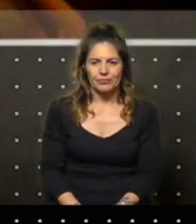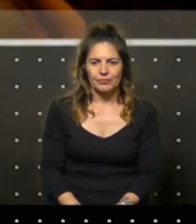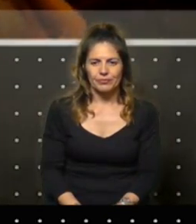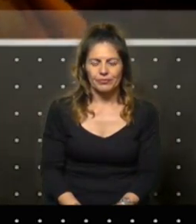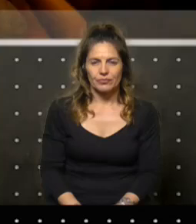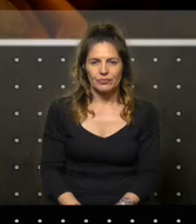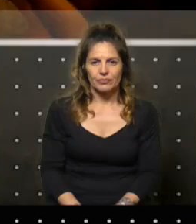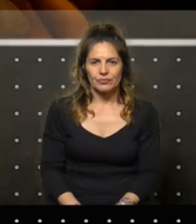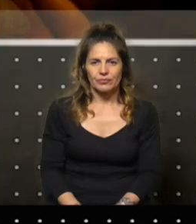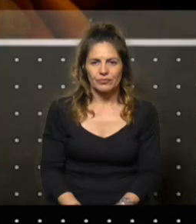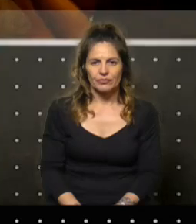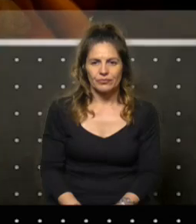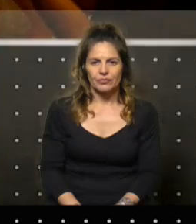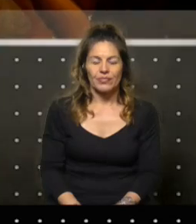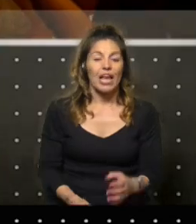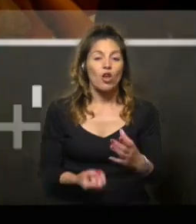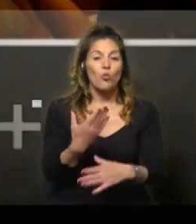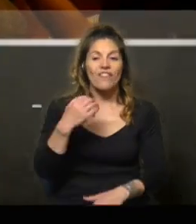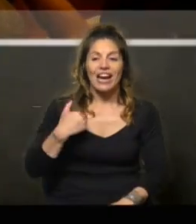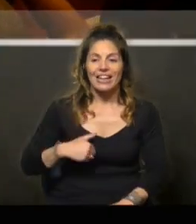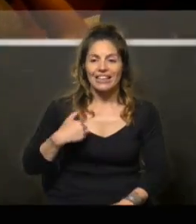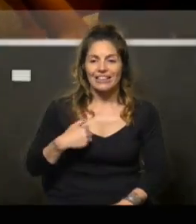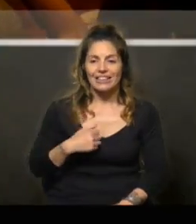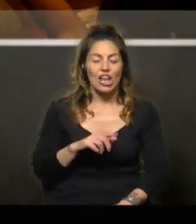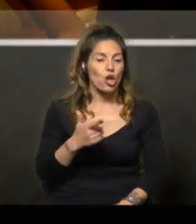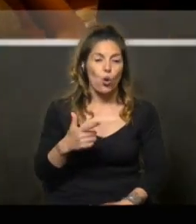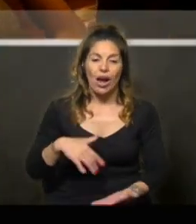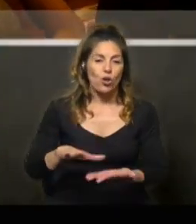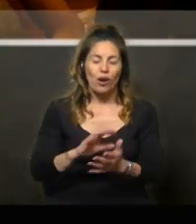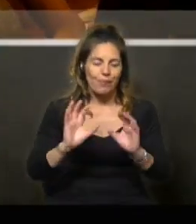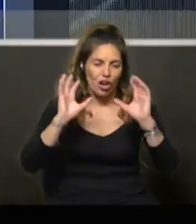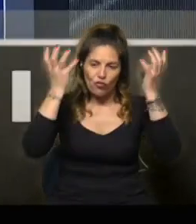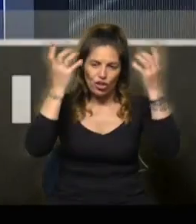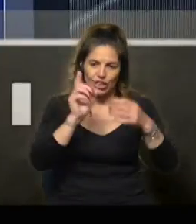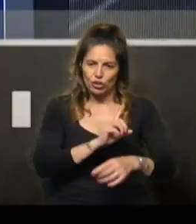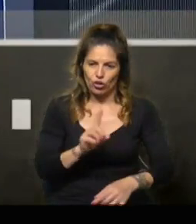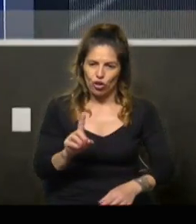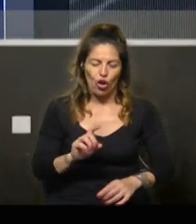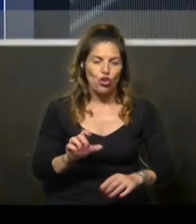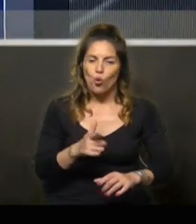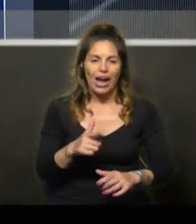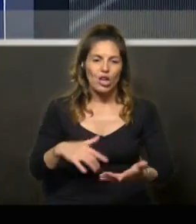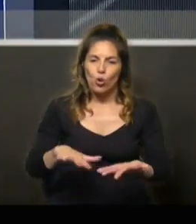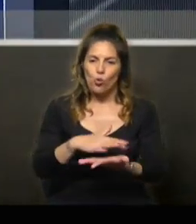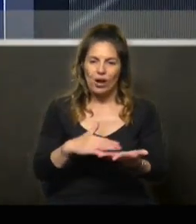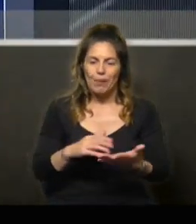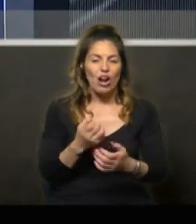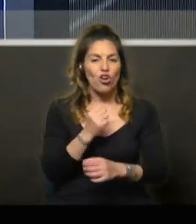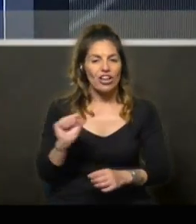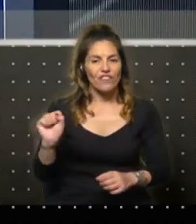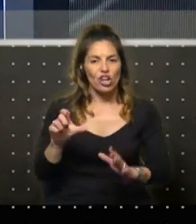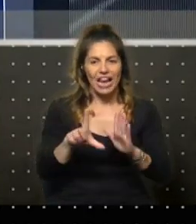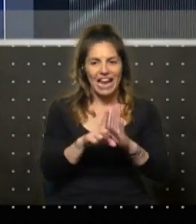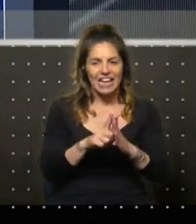nada en esta Nueva Argentina no hay lugar para los violentos no hay lugar para los que violan la ley para